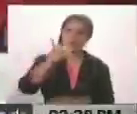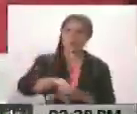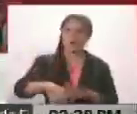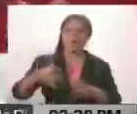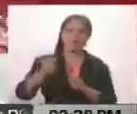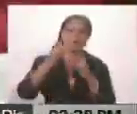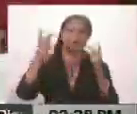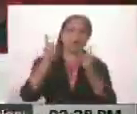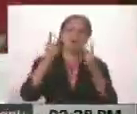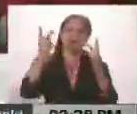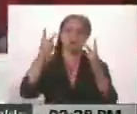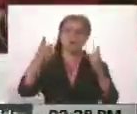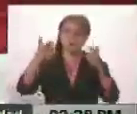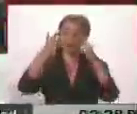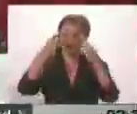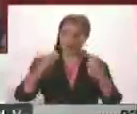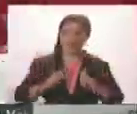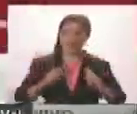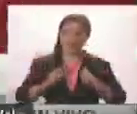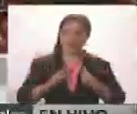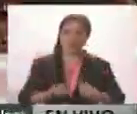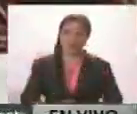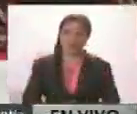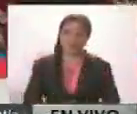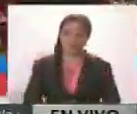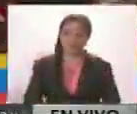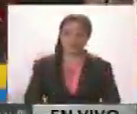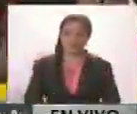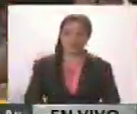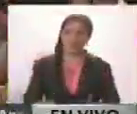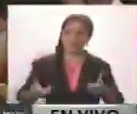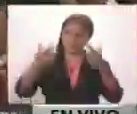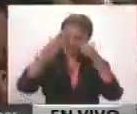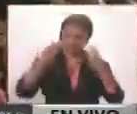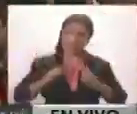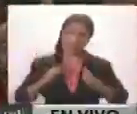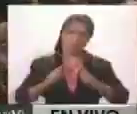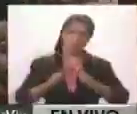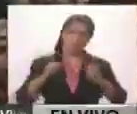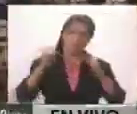victoria. ¡Chávez vive! ¡Chávez vive, vive!